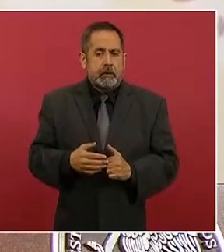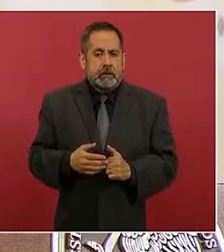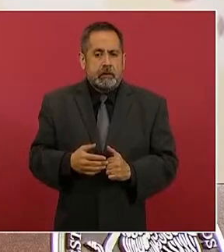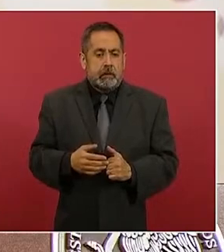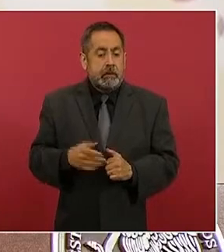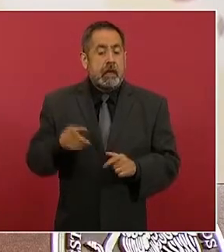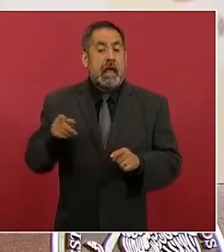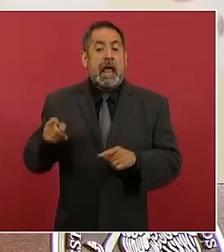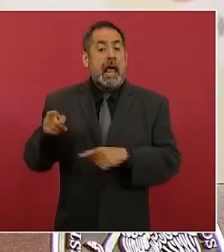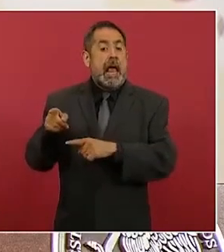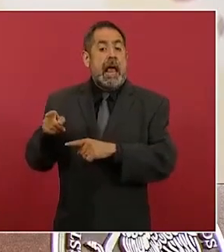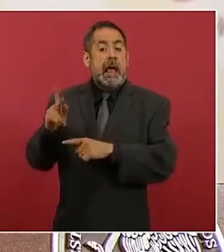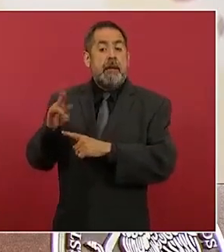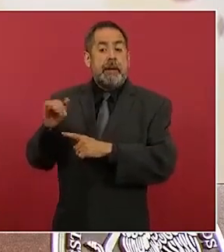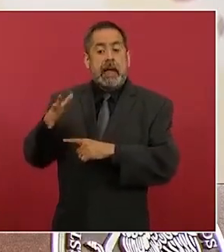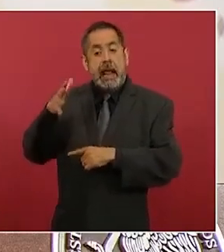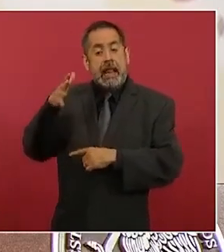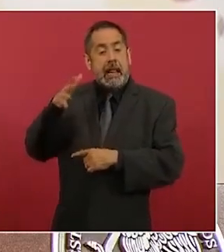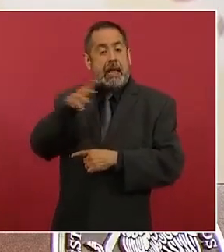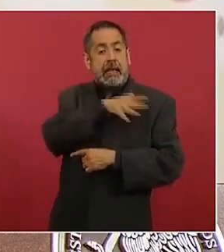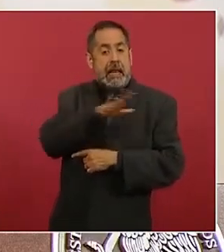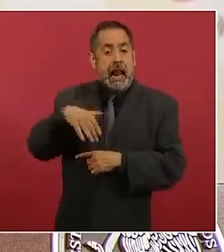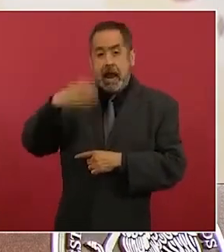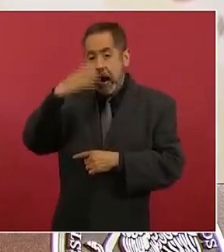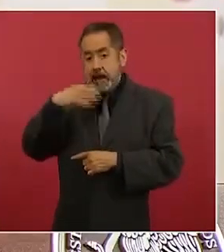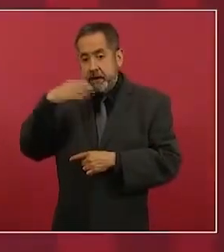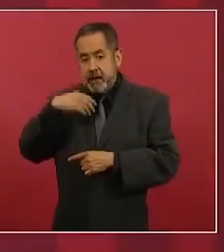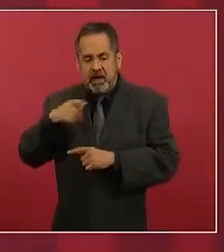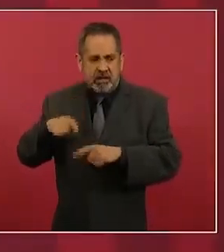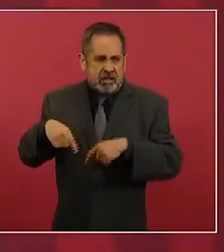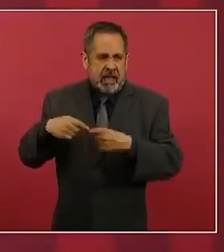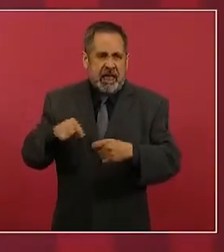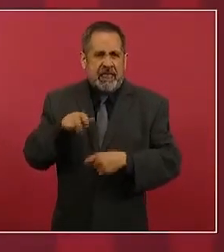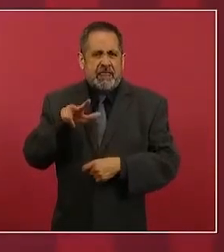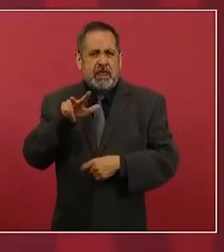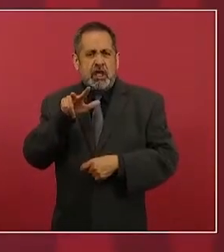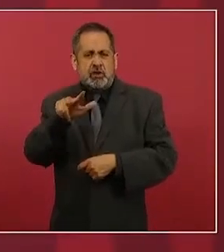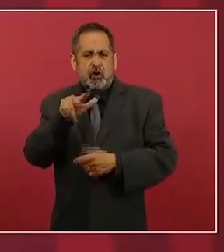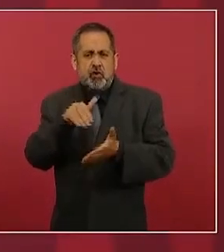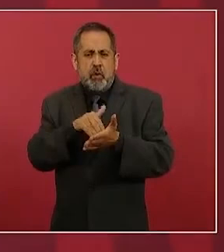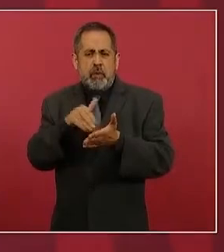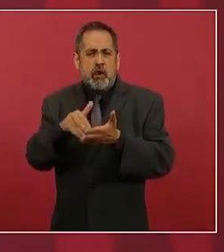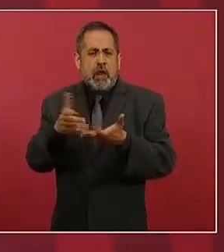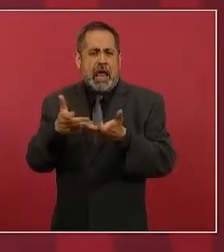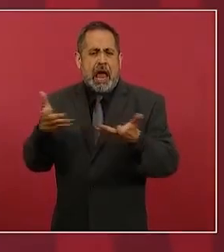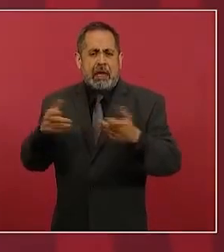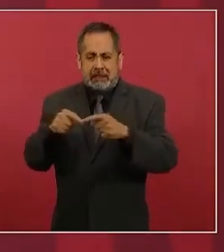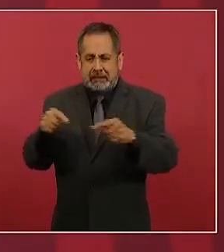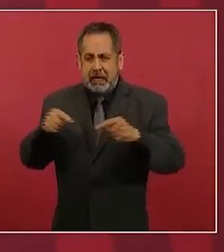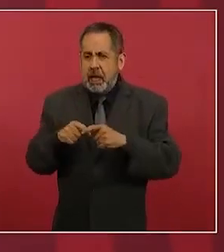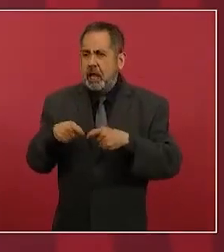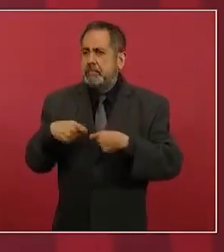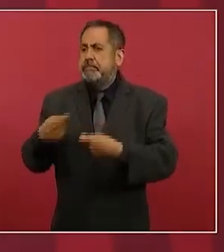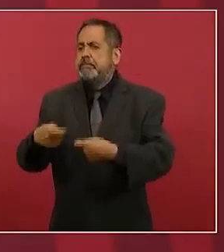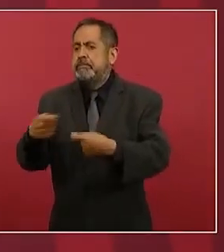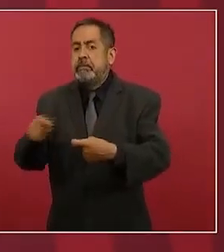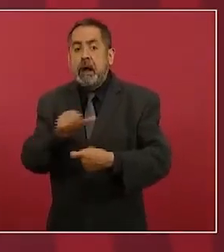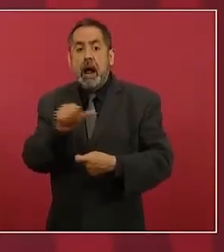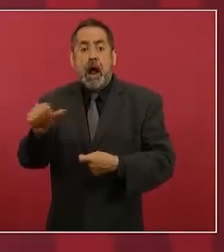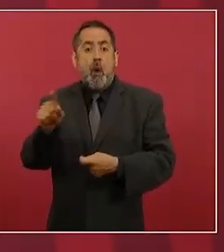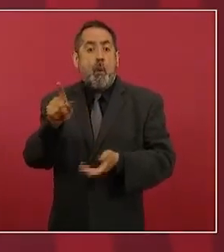el general Cárdenas entrega 18 millones de hectáreas a 1 millón de familias